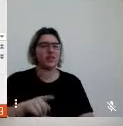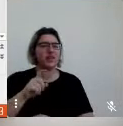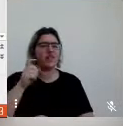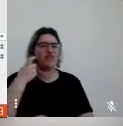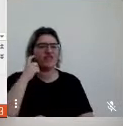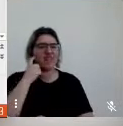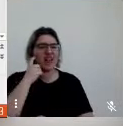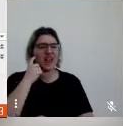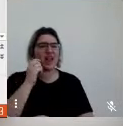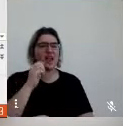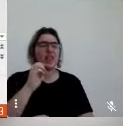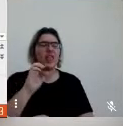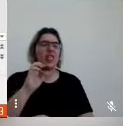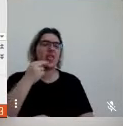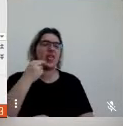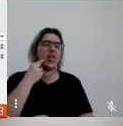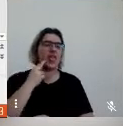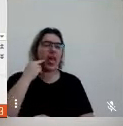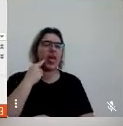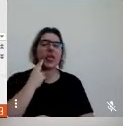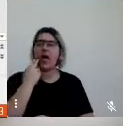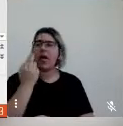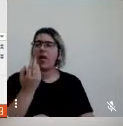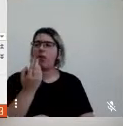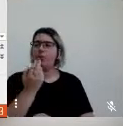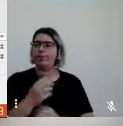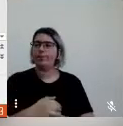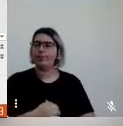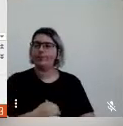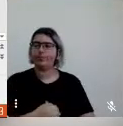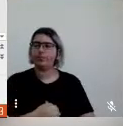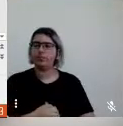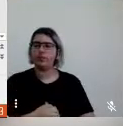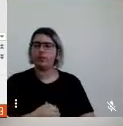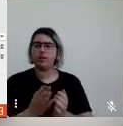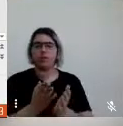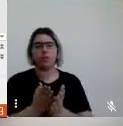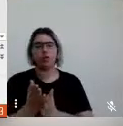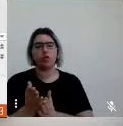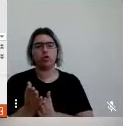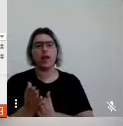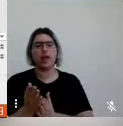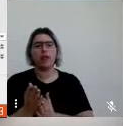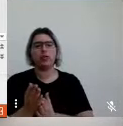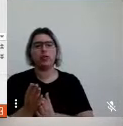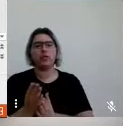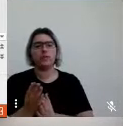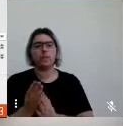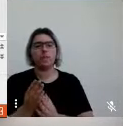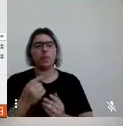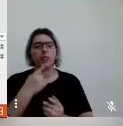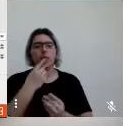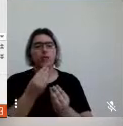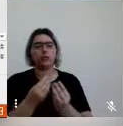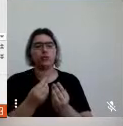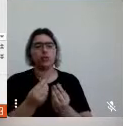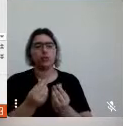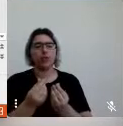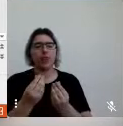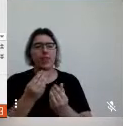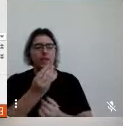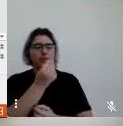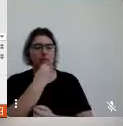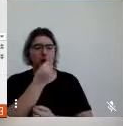tempé. Y por otro lado, los prebióticos van a ser todas esas sustancias de la dieta que